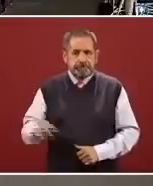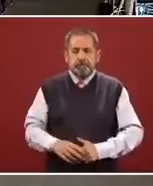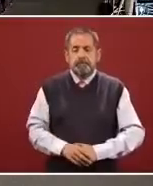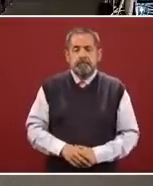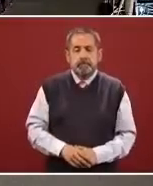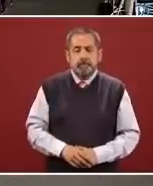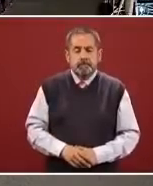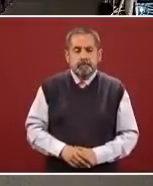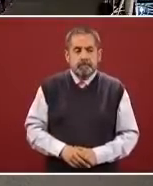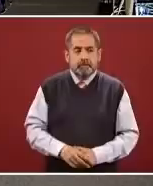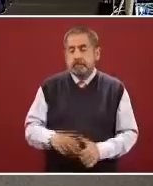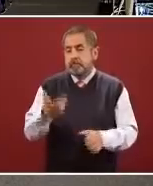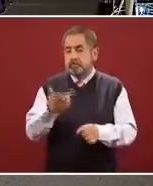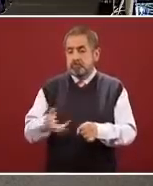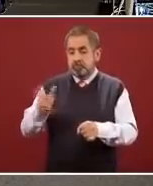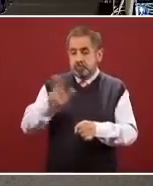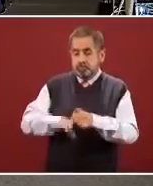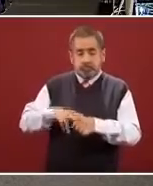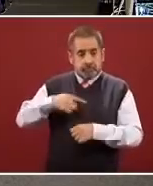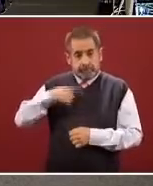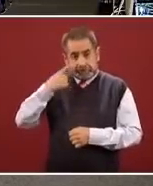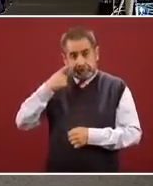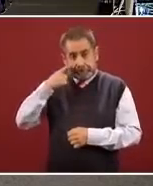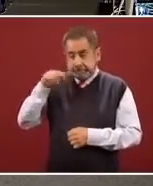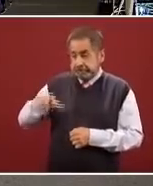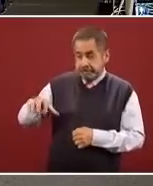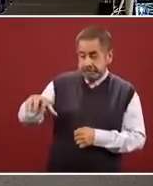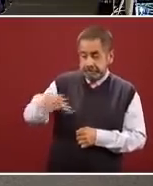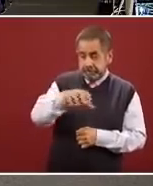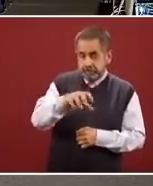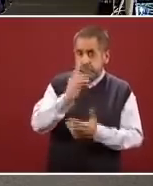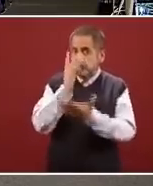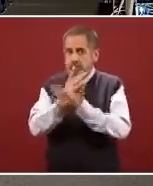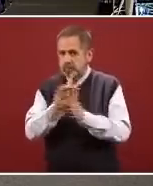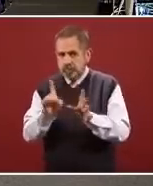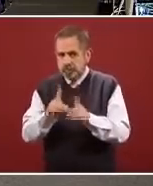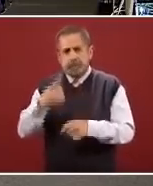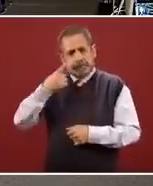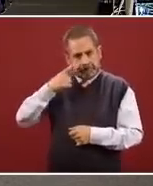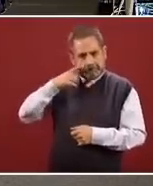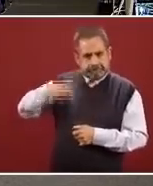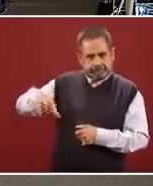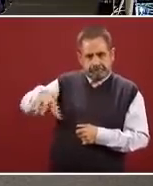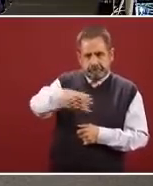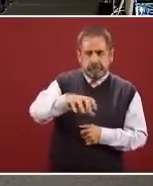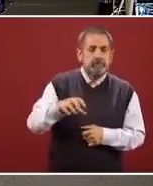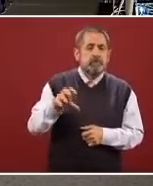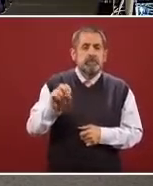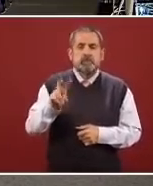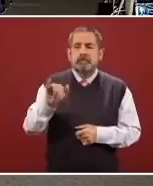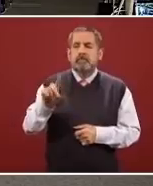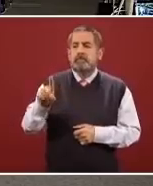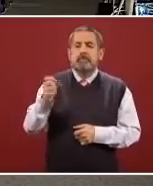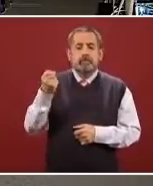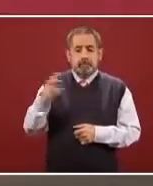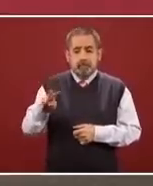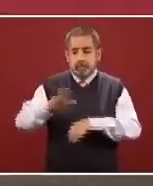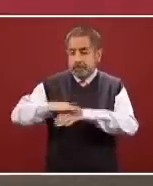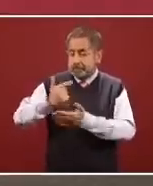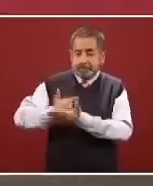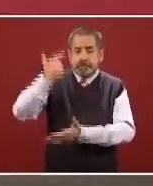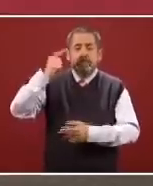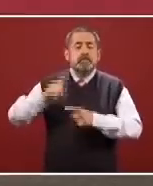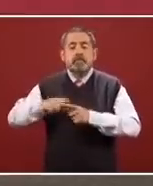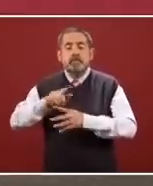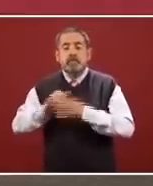Los hospitales que predominantemente, no exclusivamente, atenderán a los pacientes COVID-19 graves